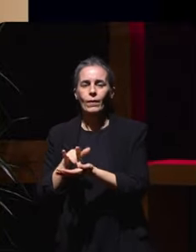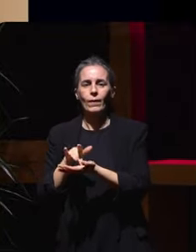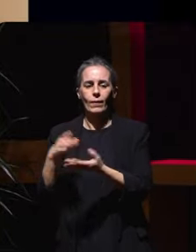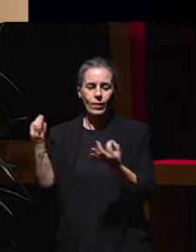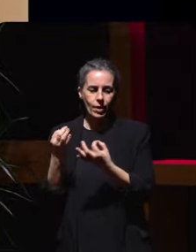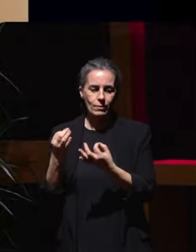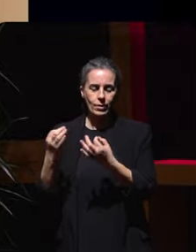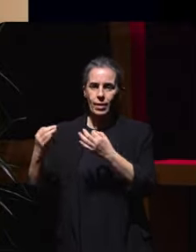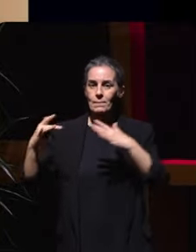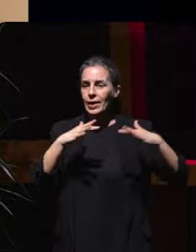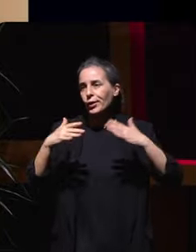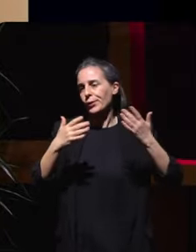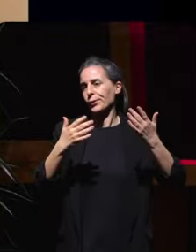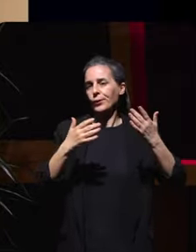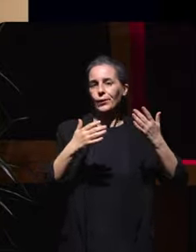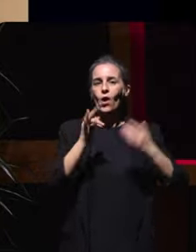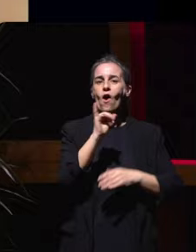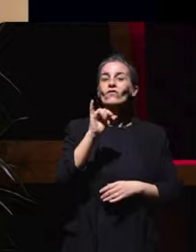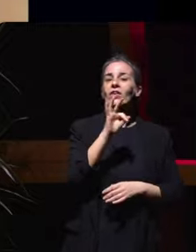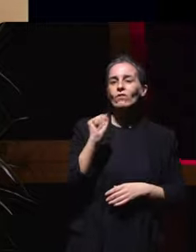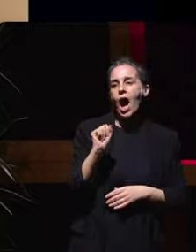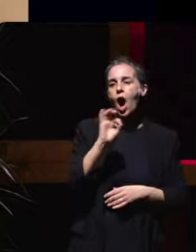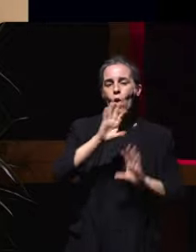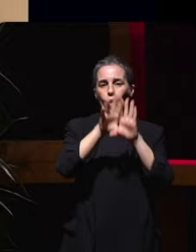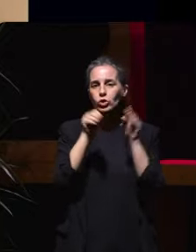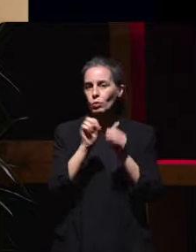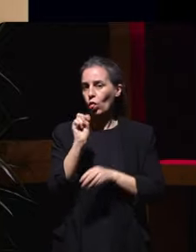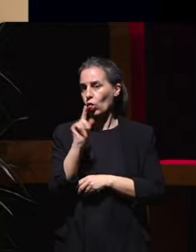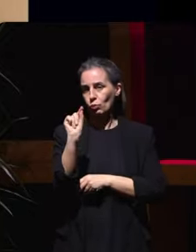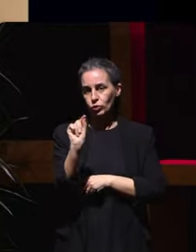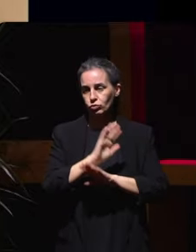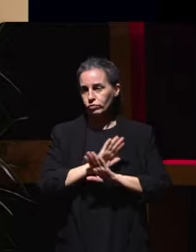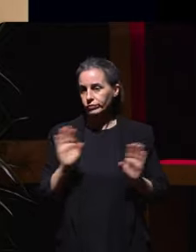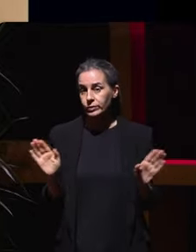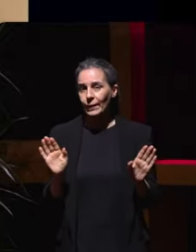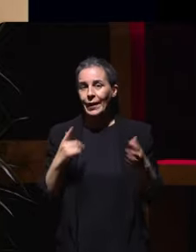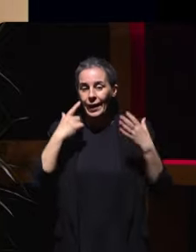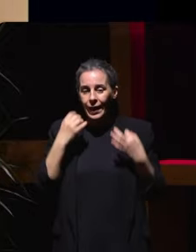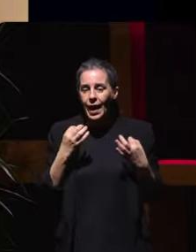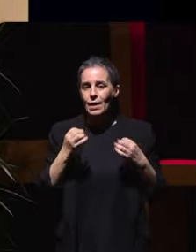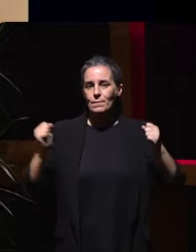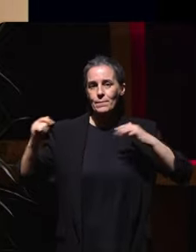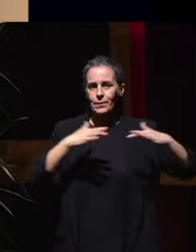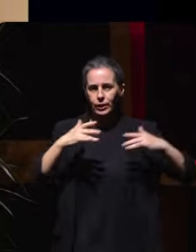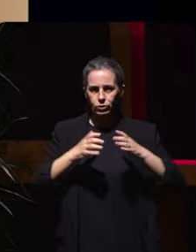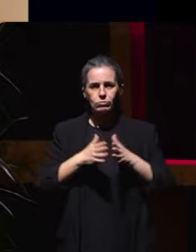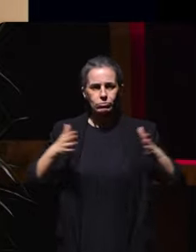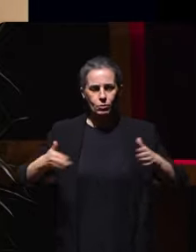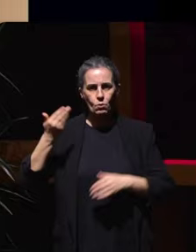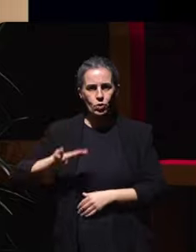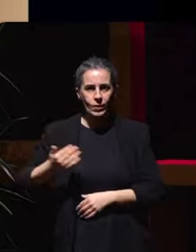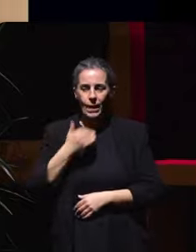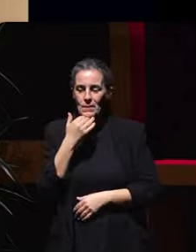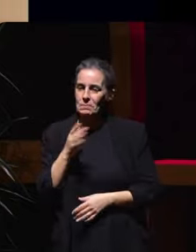narrado partidos de FIFA o resúmenes de 12 minutos. Nunca antes un partido de 90, pero estoy notando una